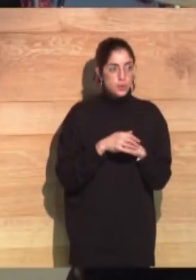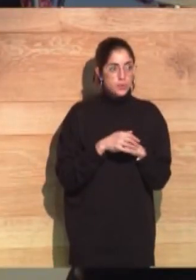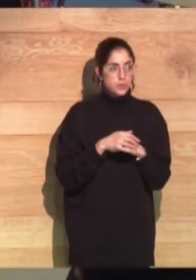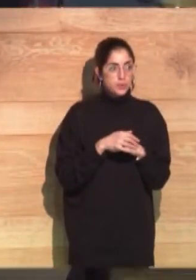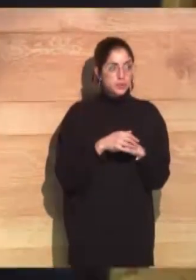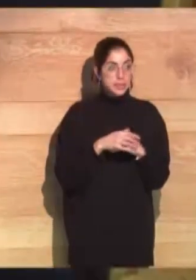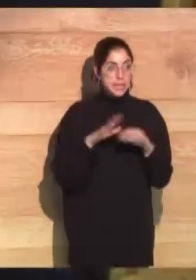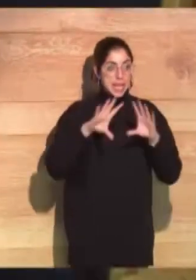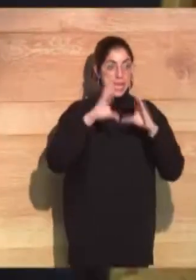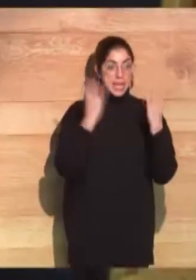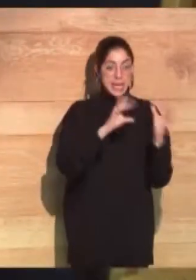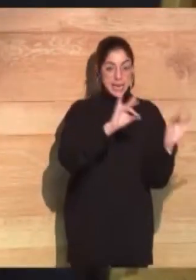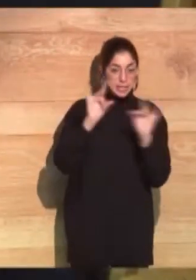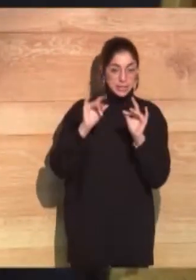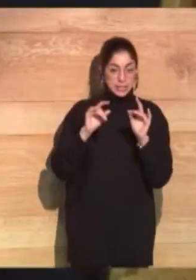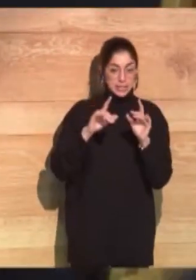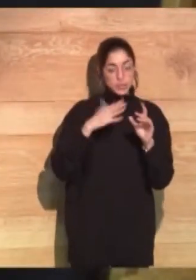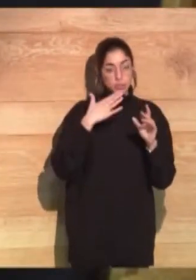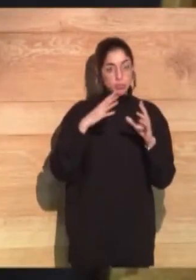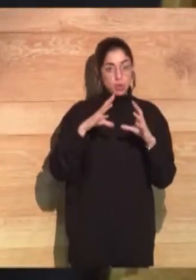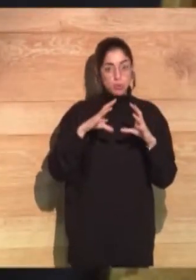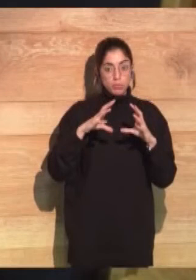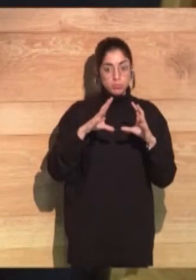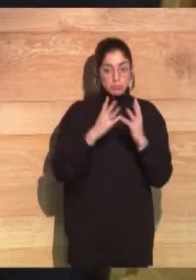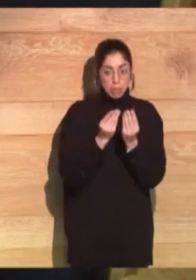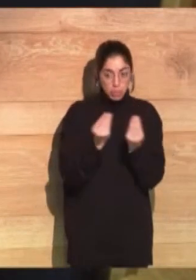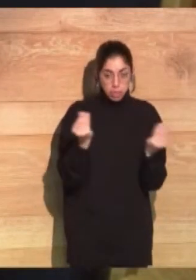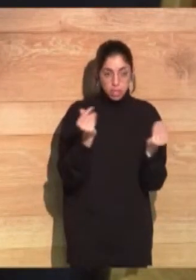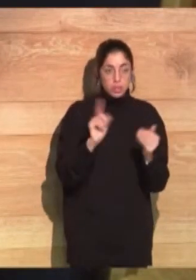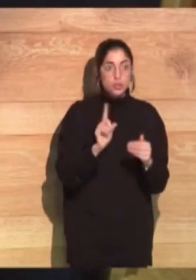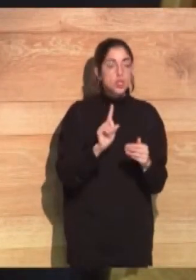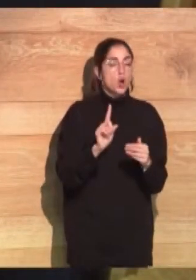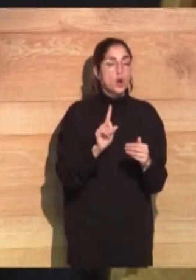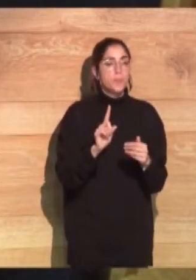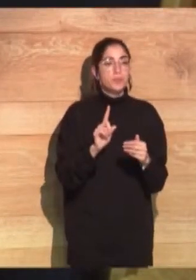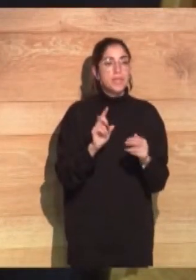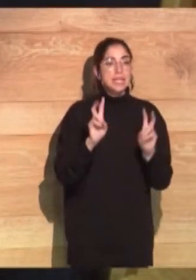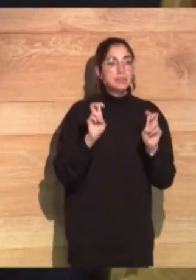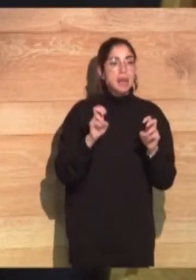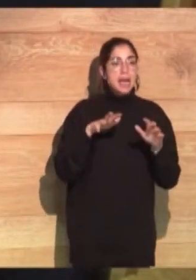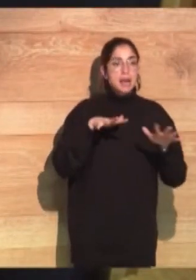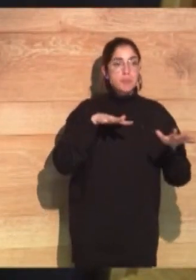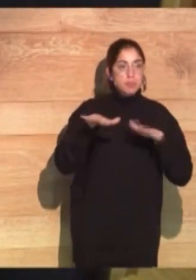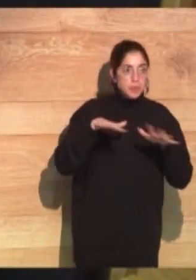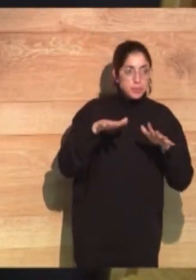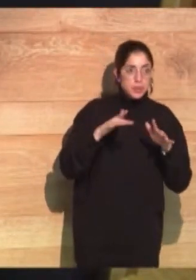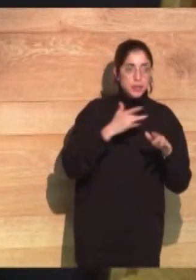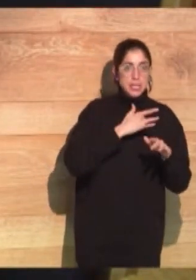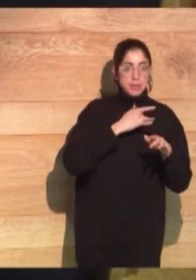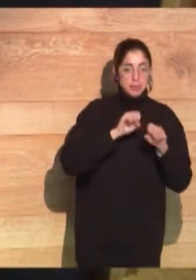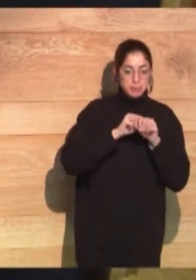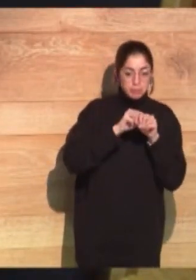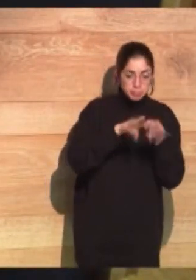¿Que la Tierra se está alejando? No, la vibración, el amor se expande,